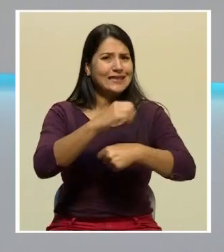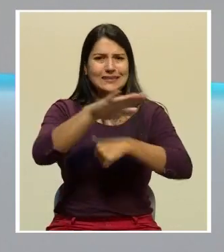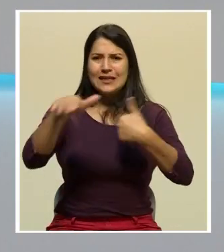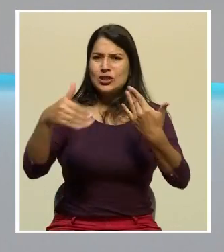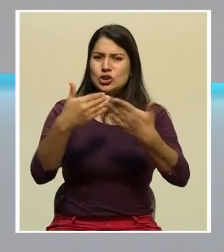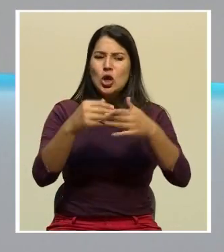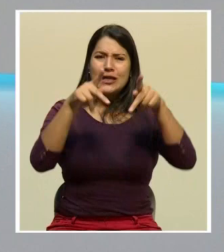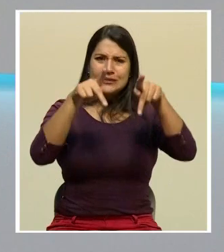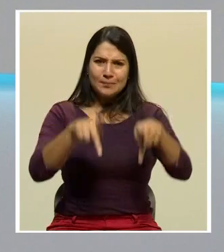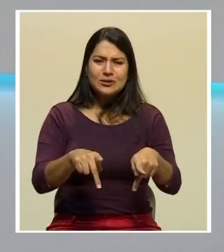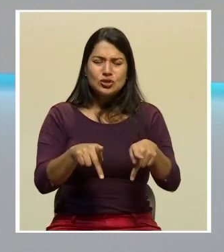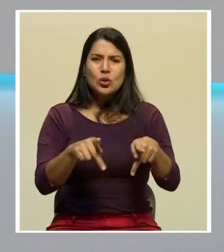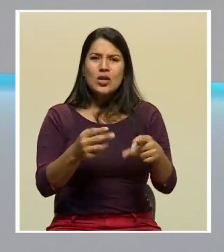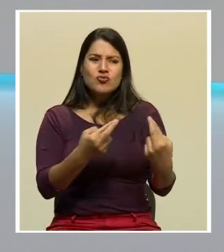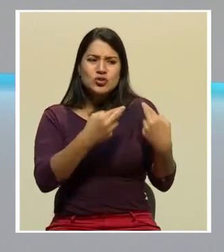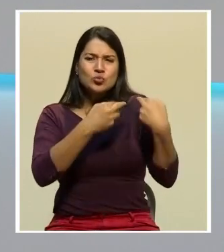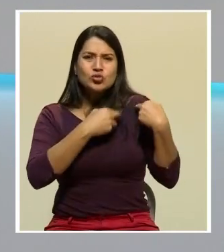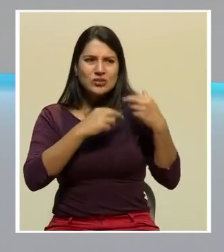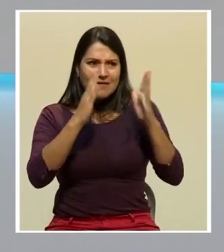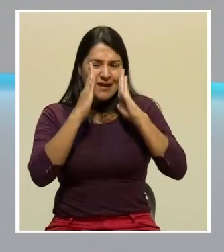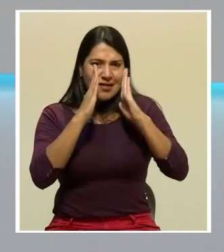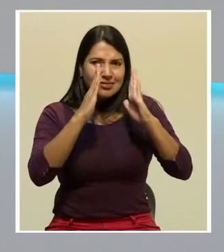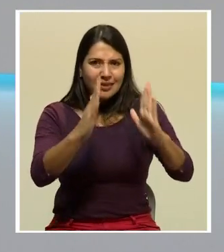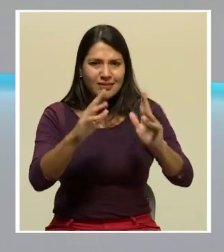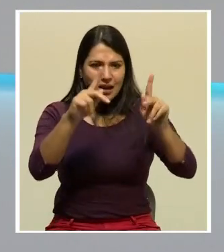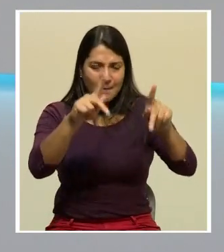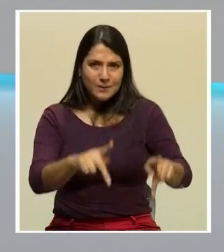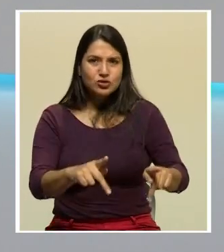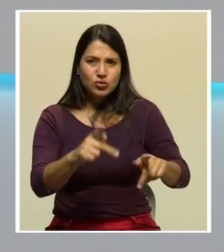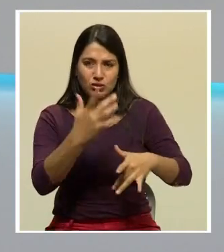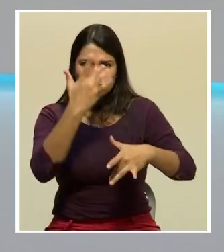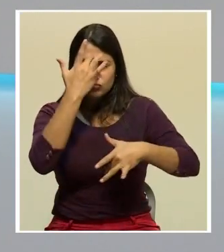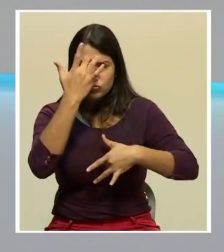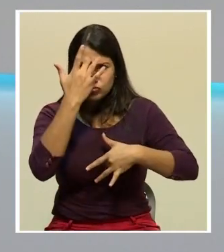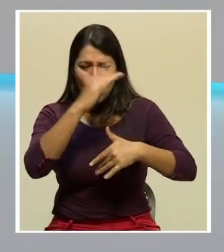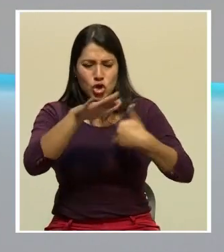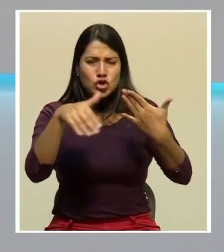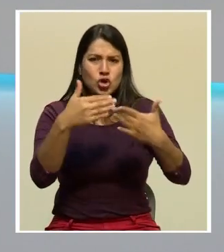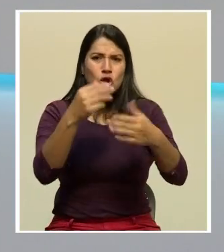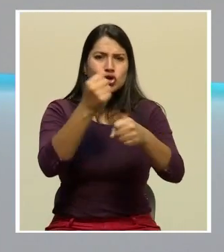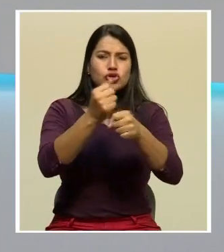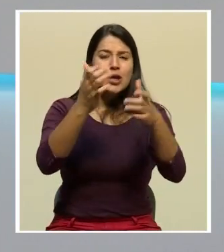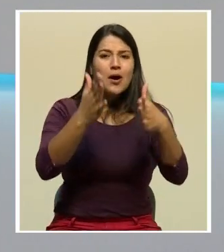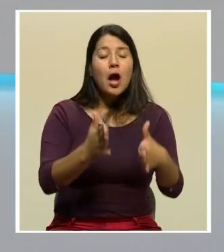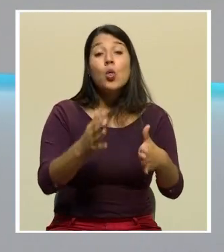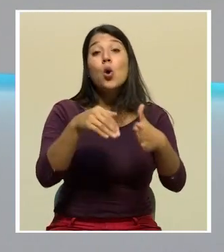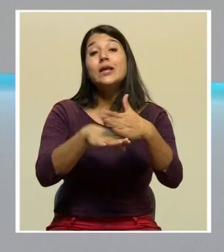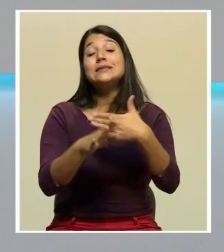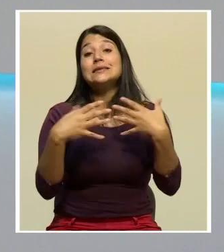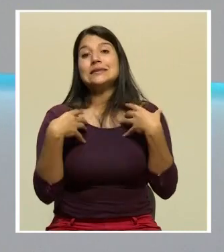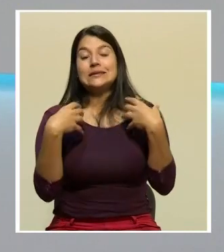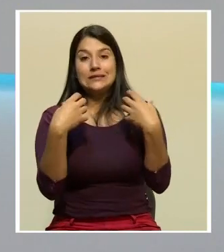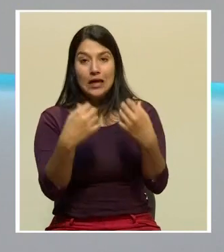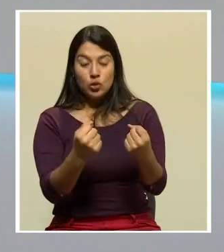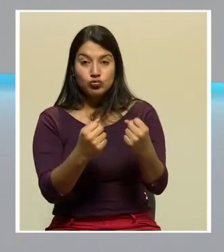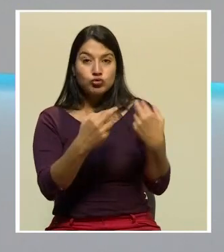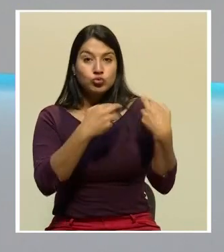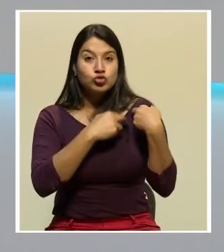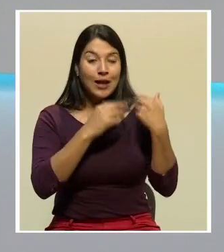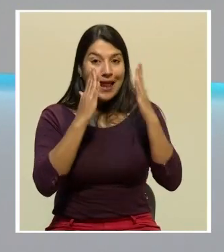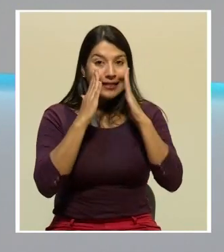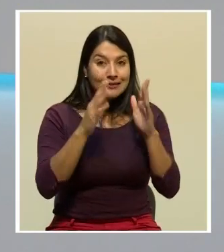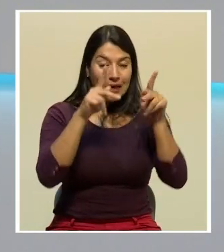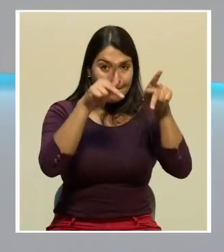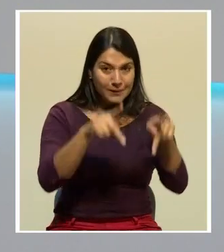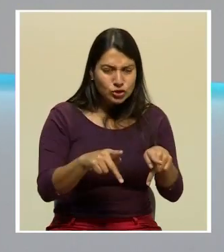que está en la primera línea de atención, el personal sanitario que atiende a la gente en los hospitales y